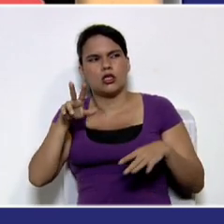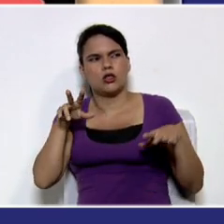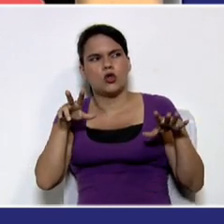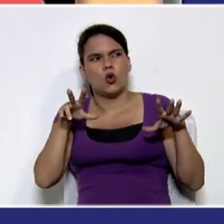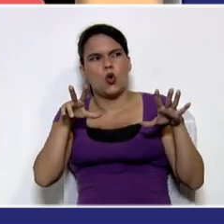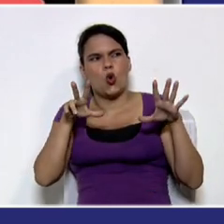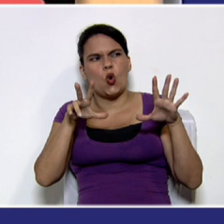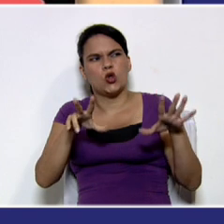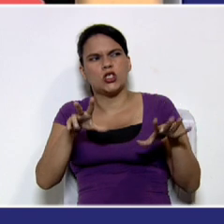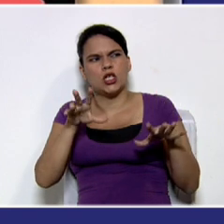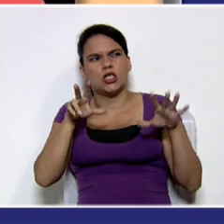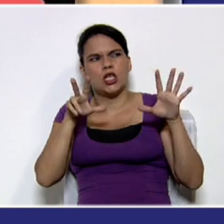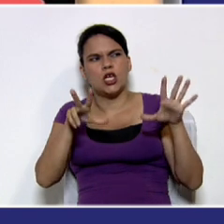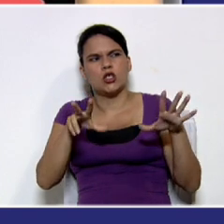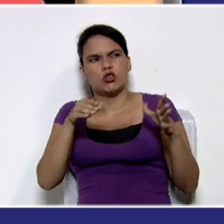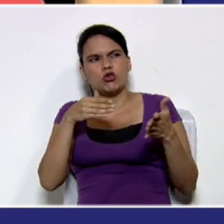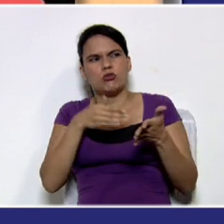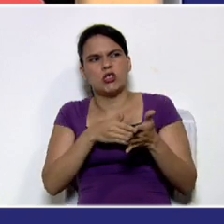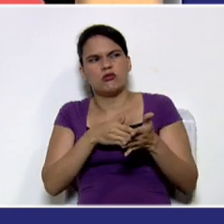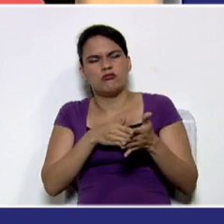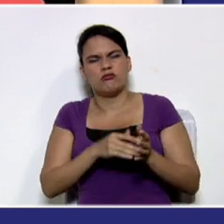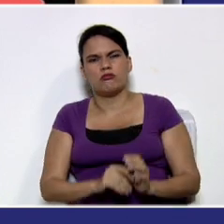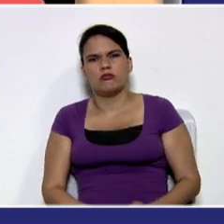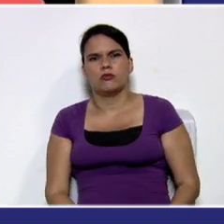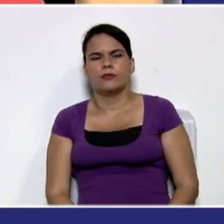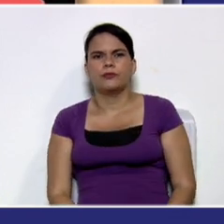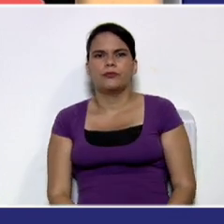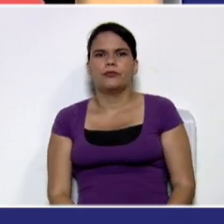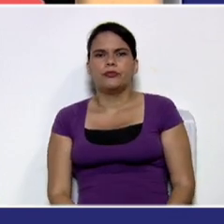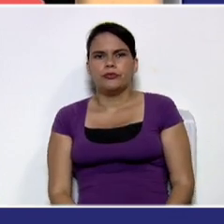498.110 personas o habitantes.